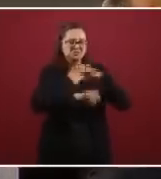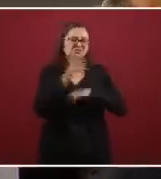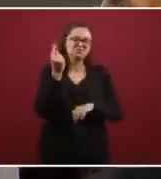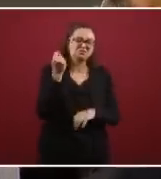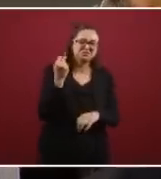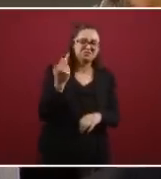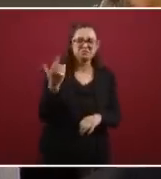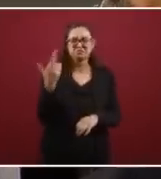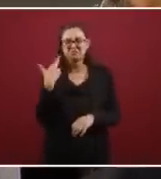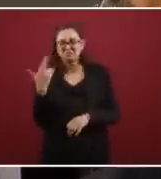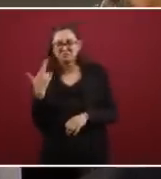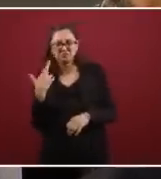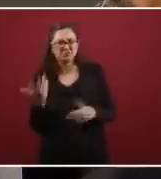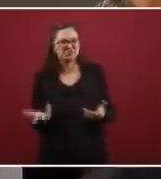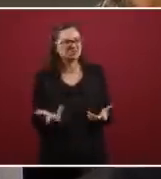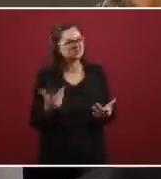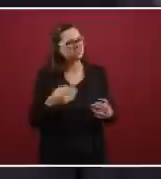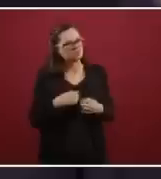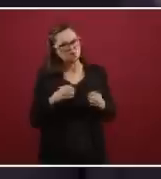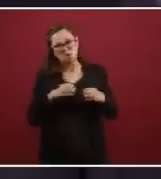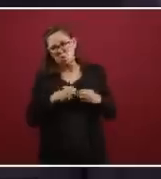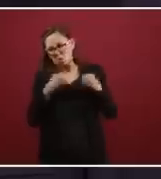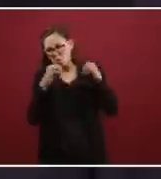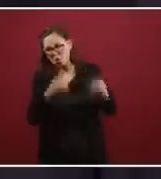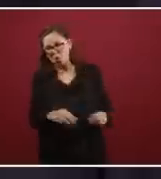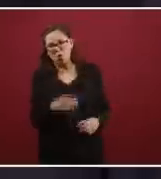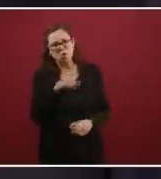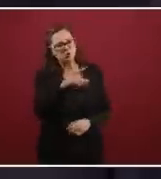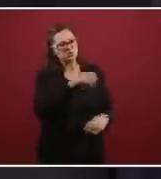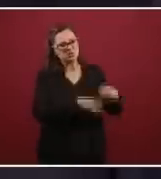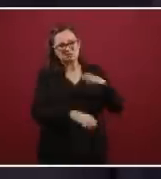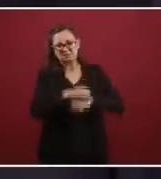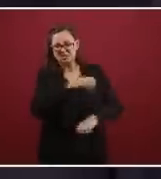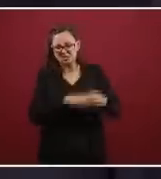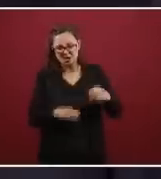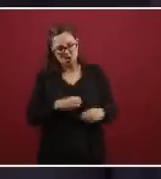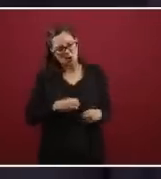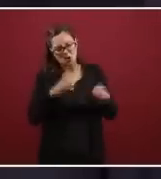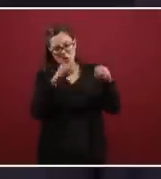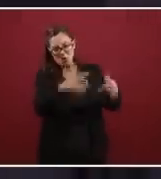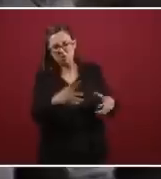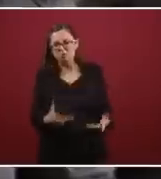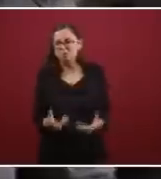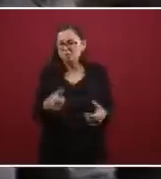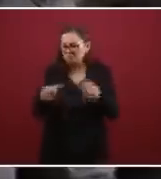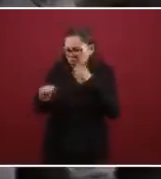¿Qué culpa tienen los periodistas de esas empresas? Pues ninguna.